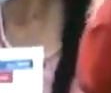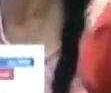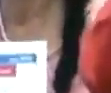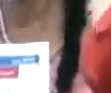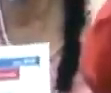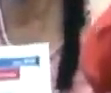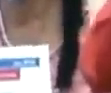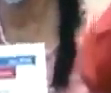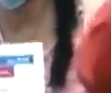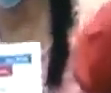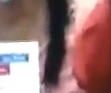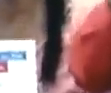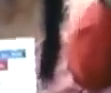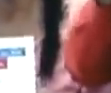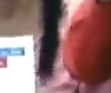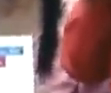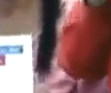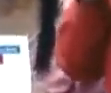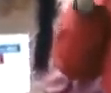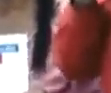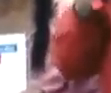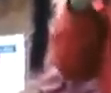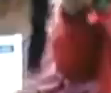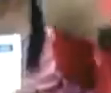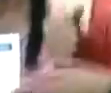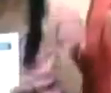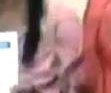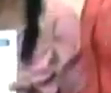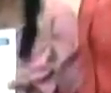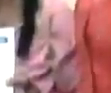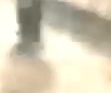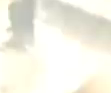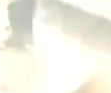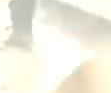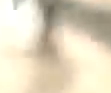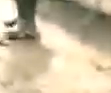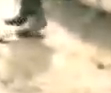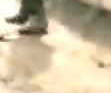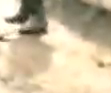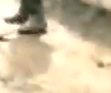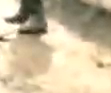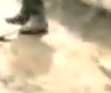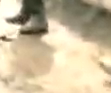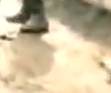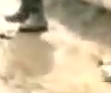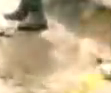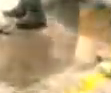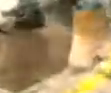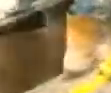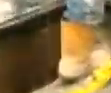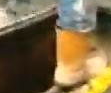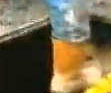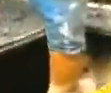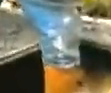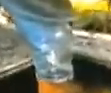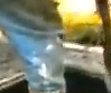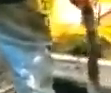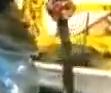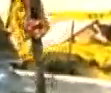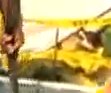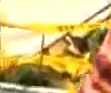lo acompañe y le dé fuerza para luchar, porque usted está allí con un equipo. Son 3.900.000